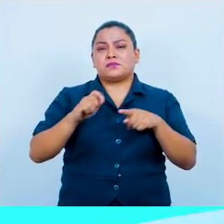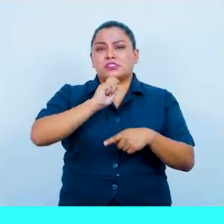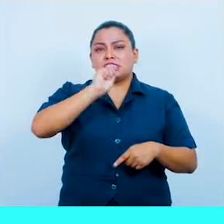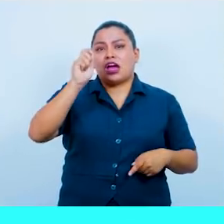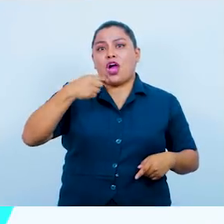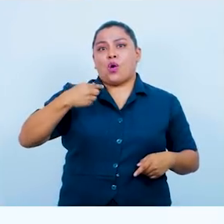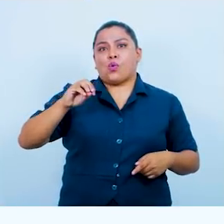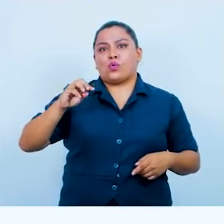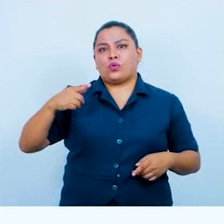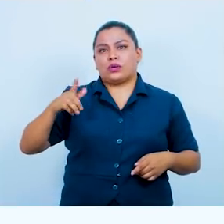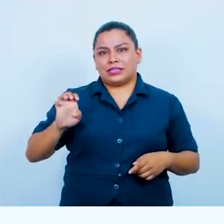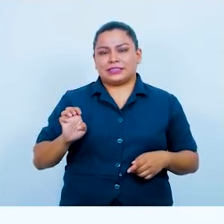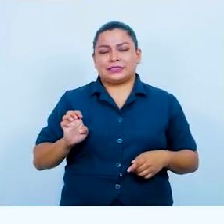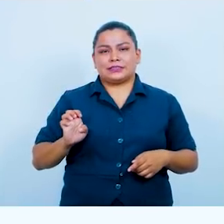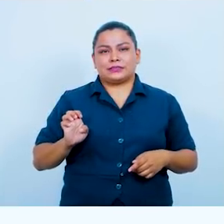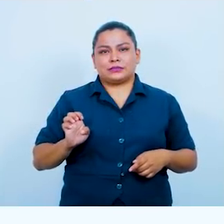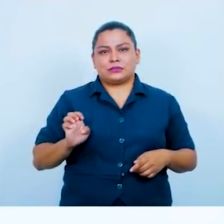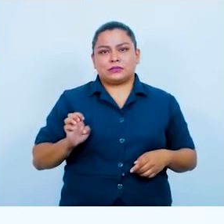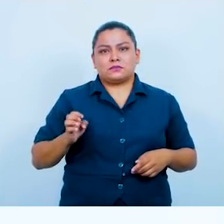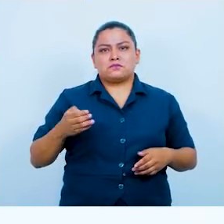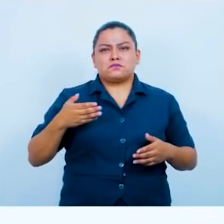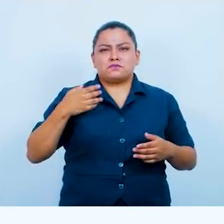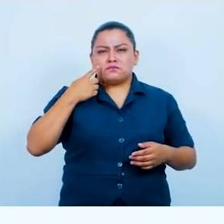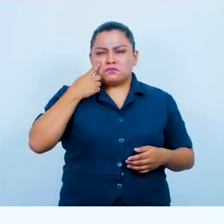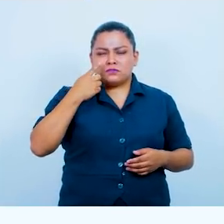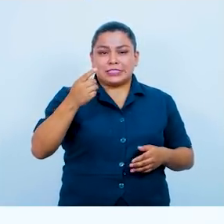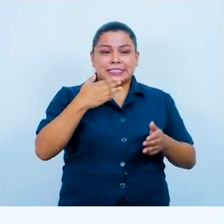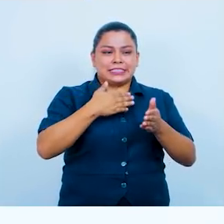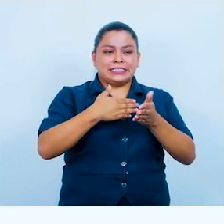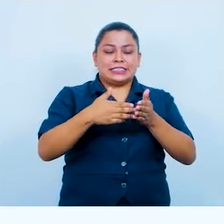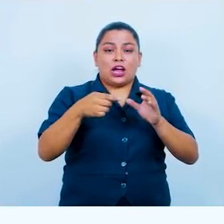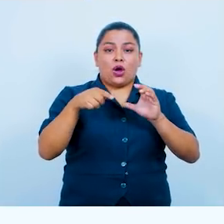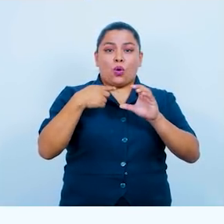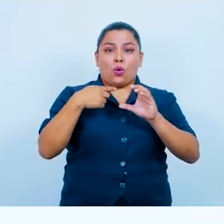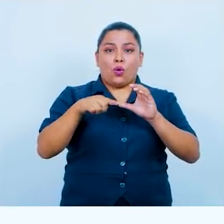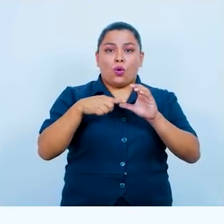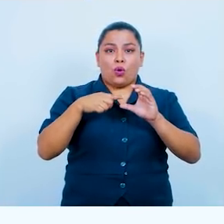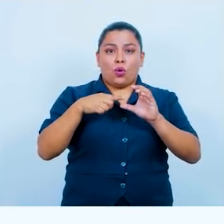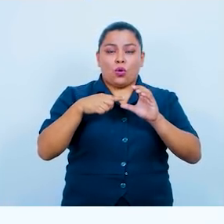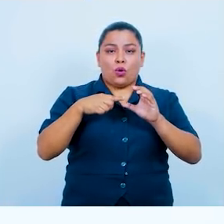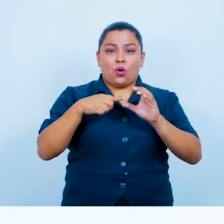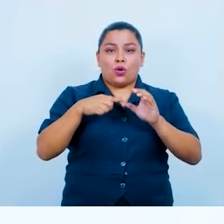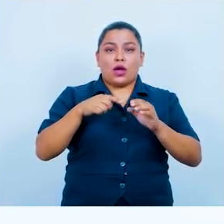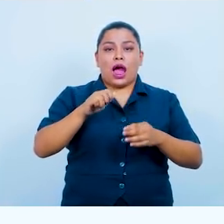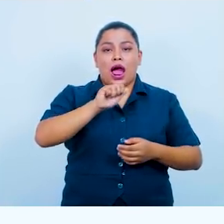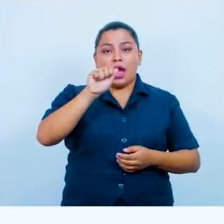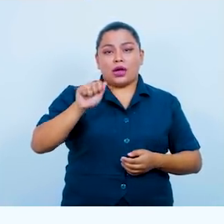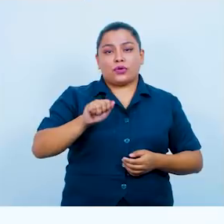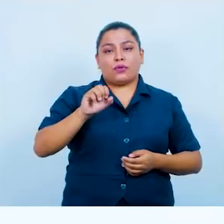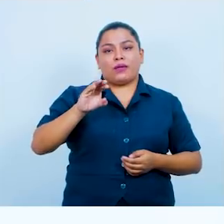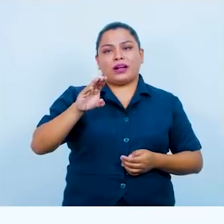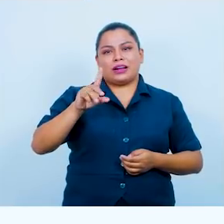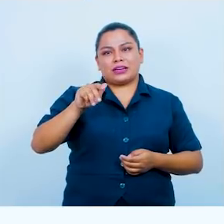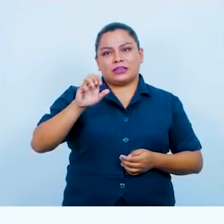Google. Para acceder, debes iniciar sesión en la cuenta institucional